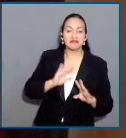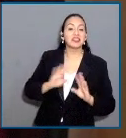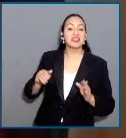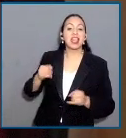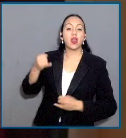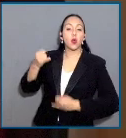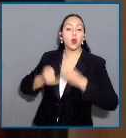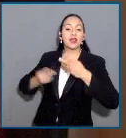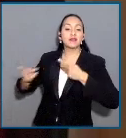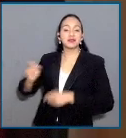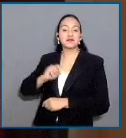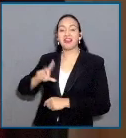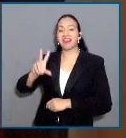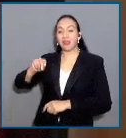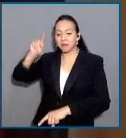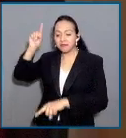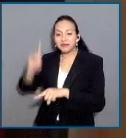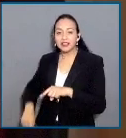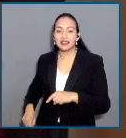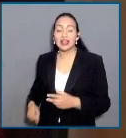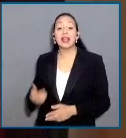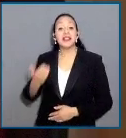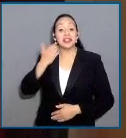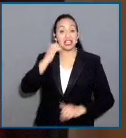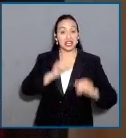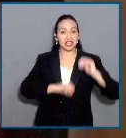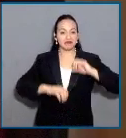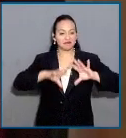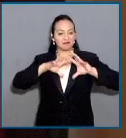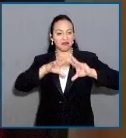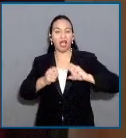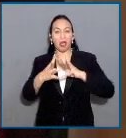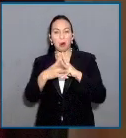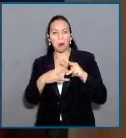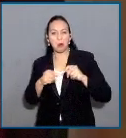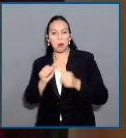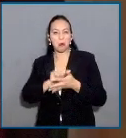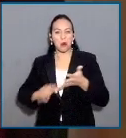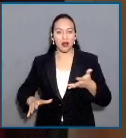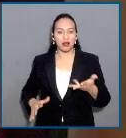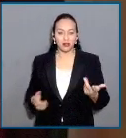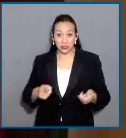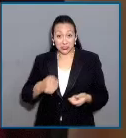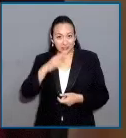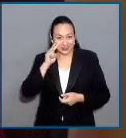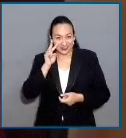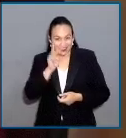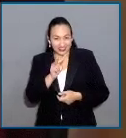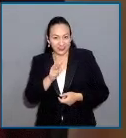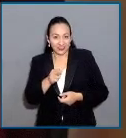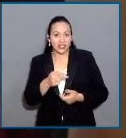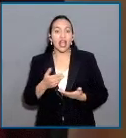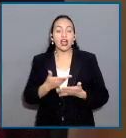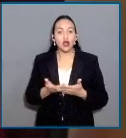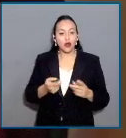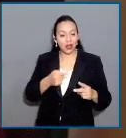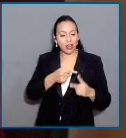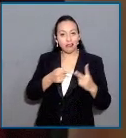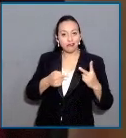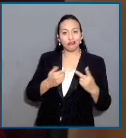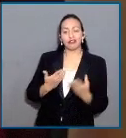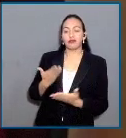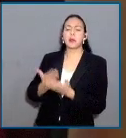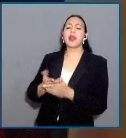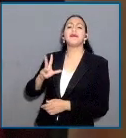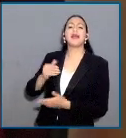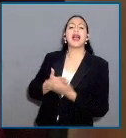de la independencia del Poder Judicial. Se introdujo, como saben, la elección popular de jueces federales en todos los niveles, incluida la Suprema